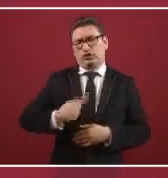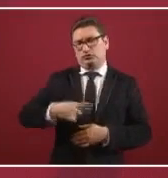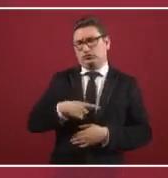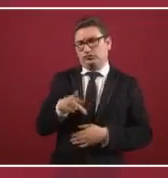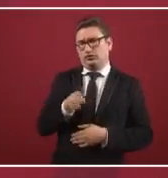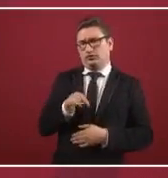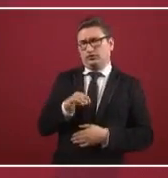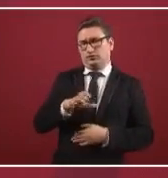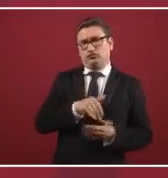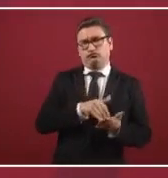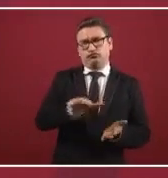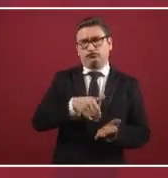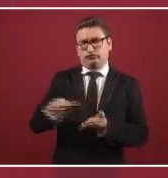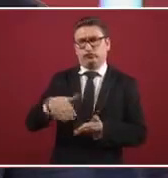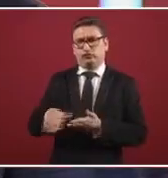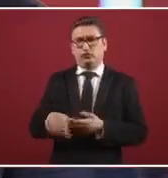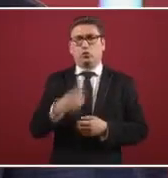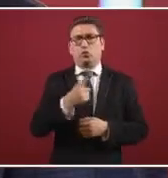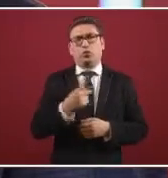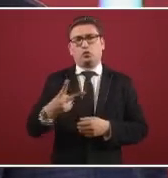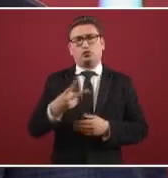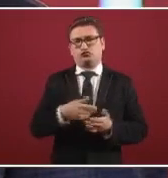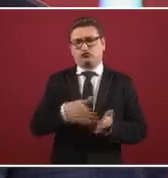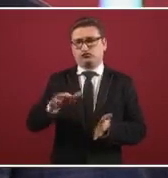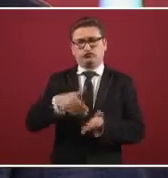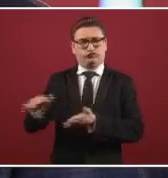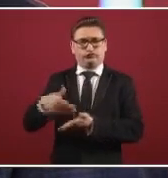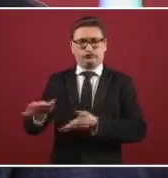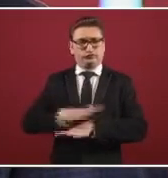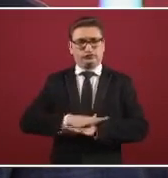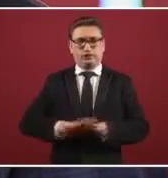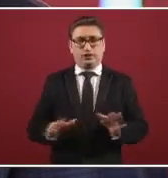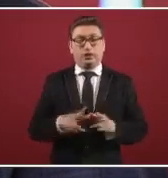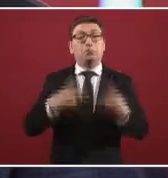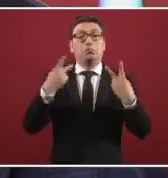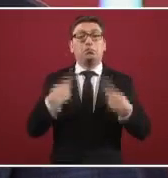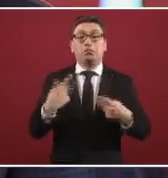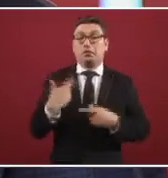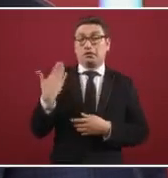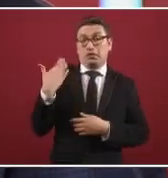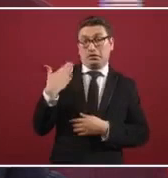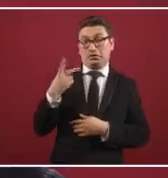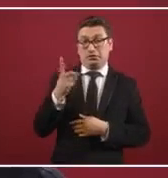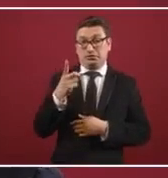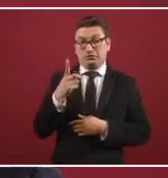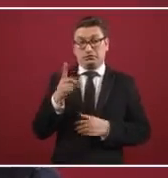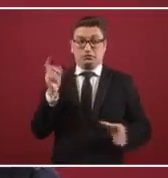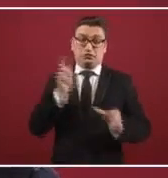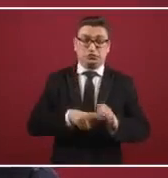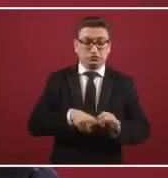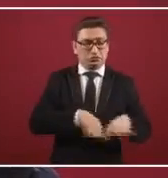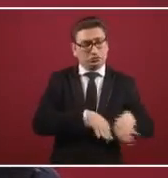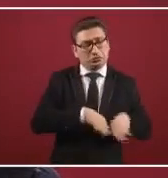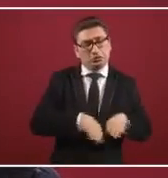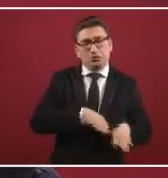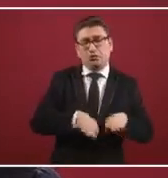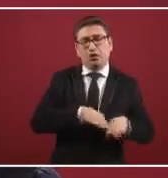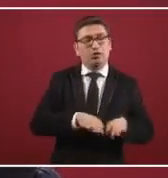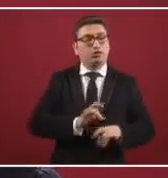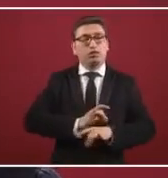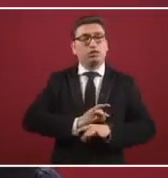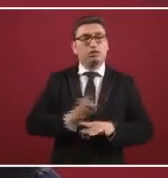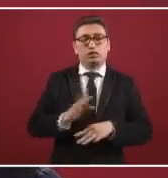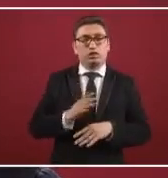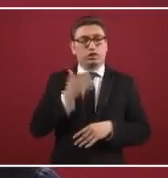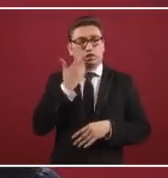Lo corremos y ya corrí más de uno. Nuevos, los metimos nuevecitos en diciembre y pues bueno, a algunos